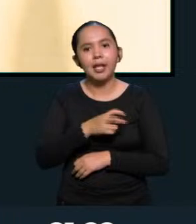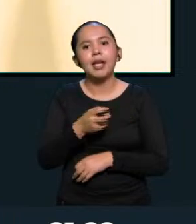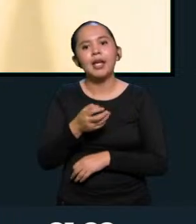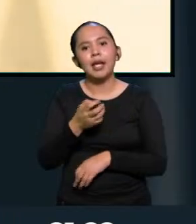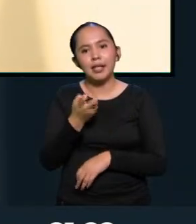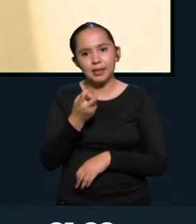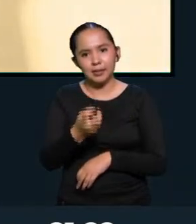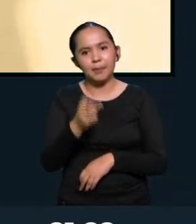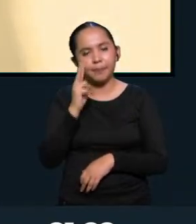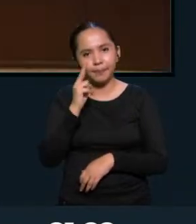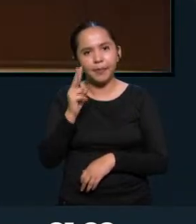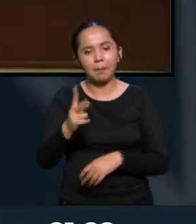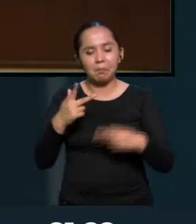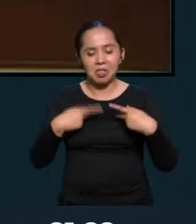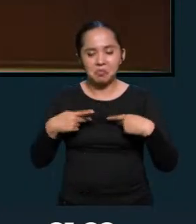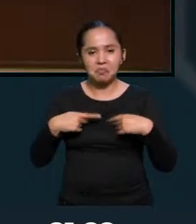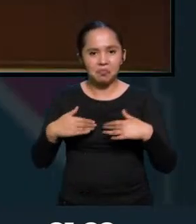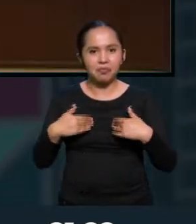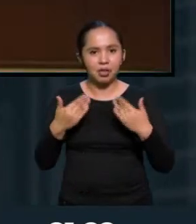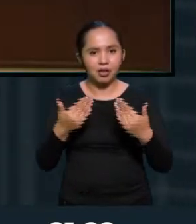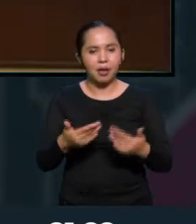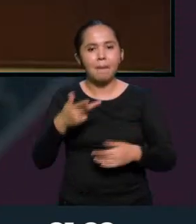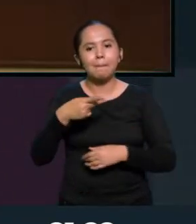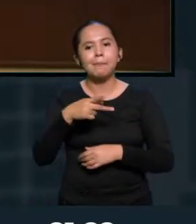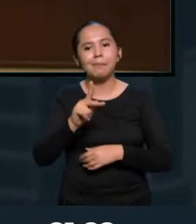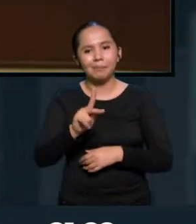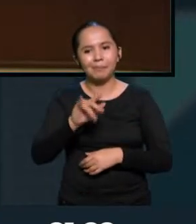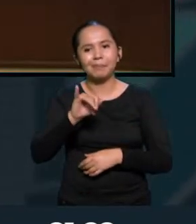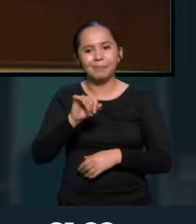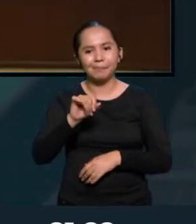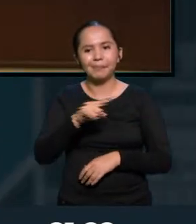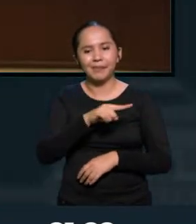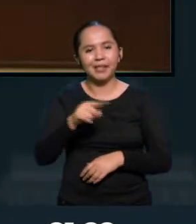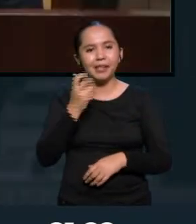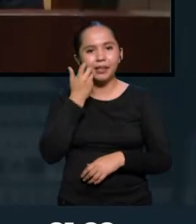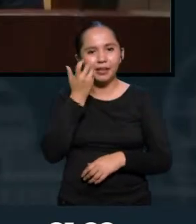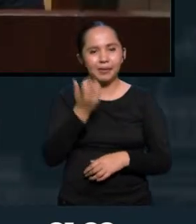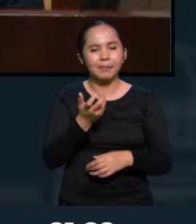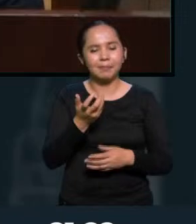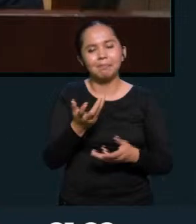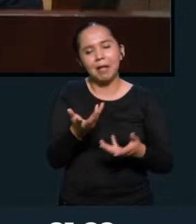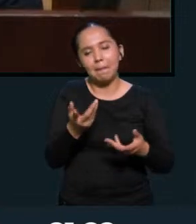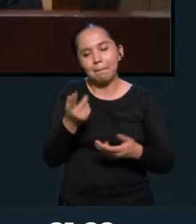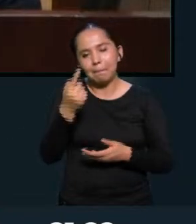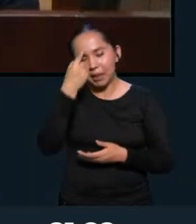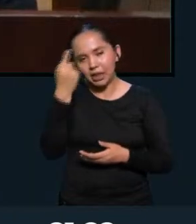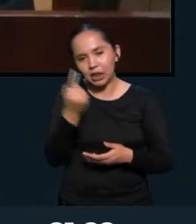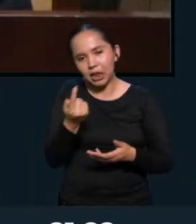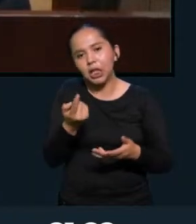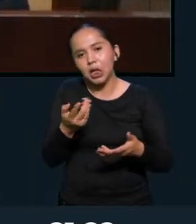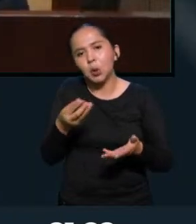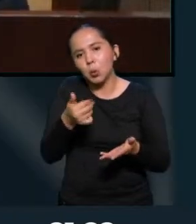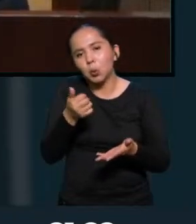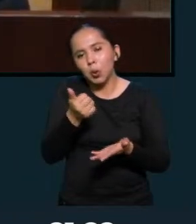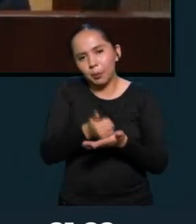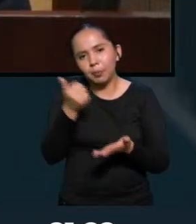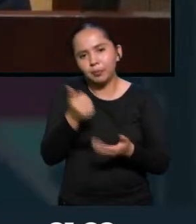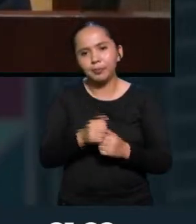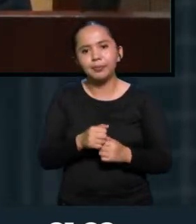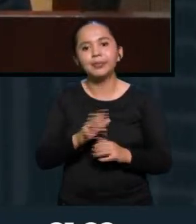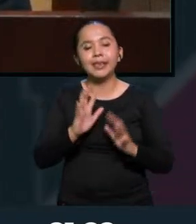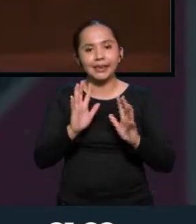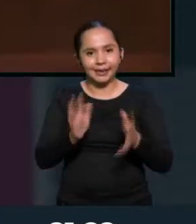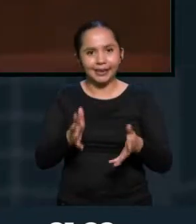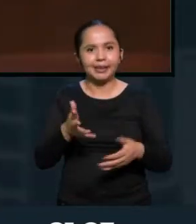personal de confianza. Pero sí están estirando la liga precisamente para garantizar. Ahora, ya hay una bolsa con estos recursos.